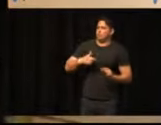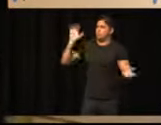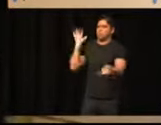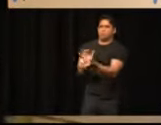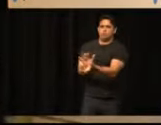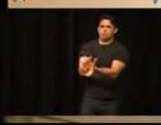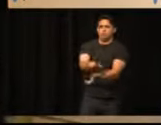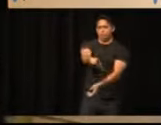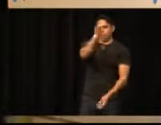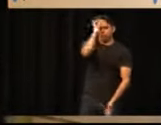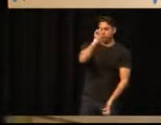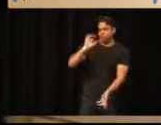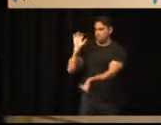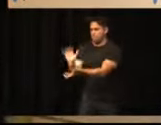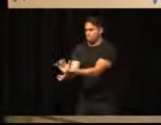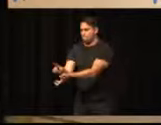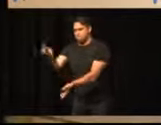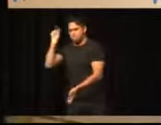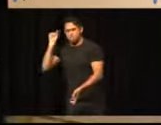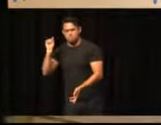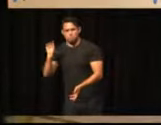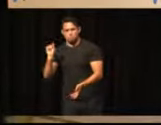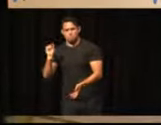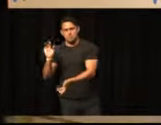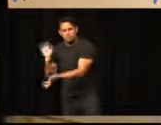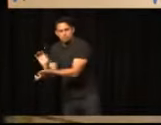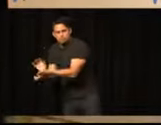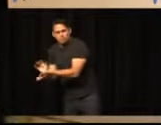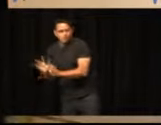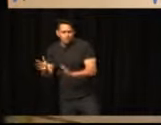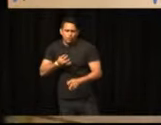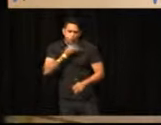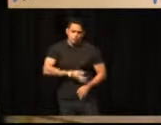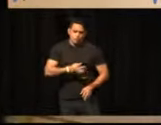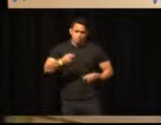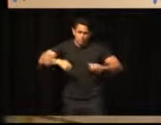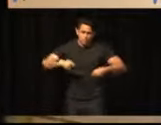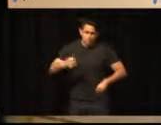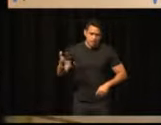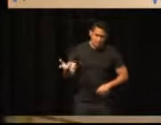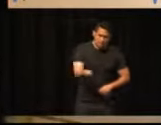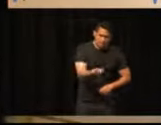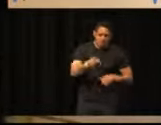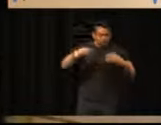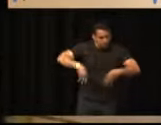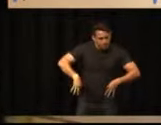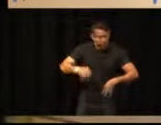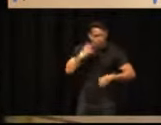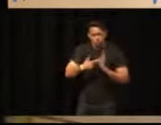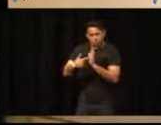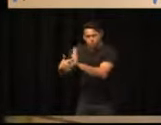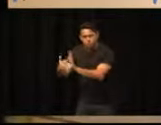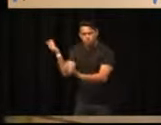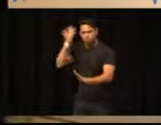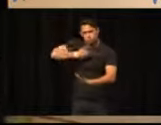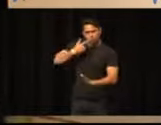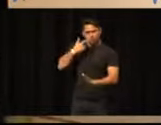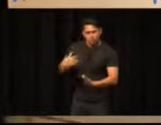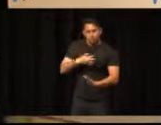Yo creo que las organizaciones deben ser más eficaces, más eficientes, mostrar resultados, impactos,